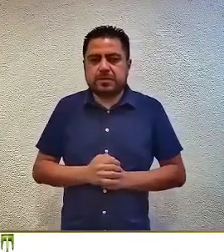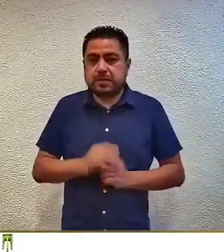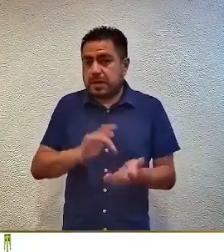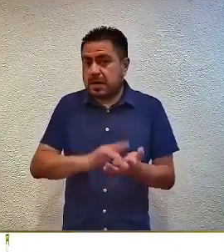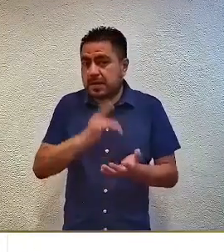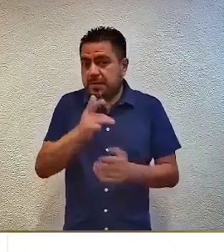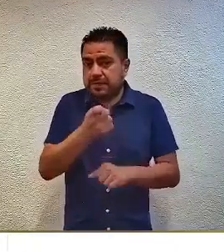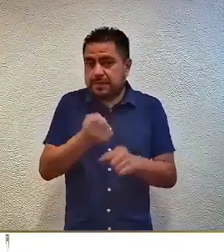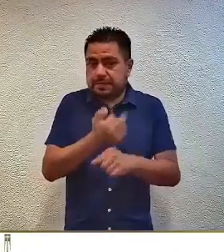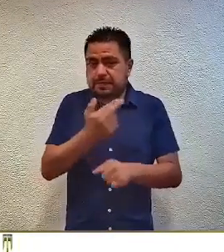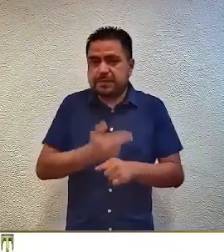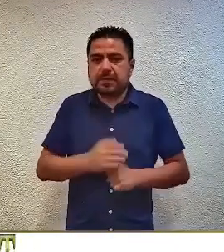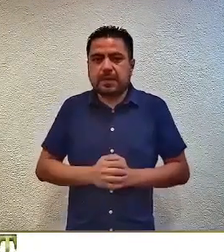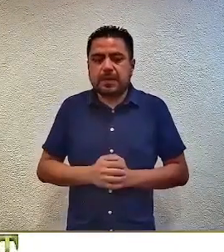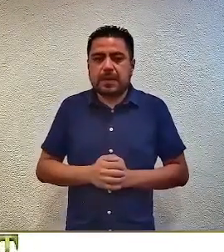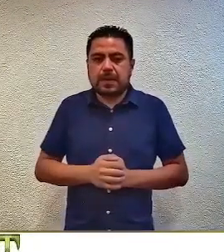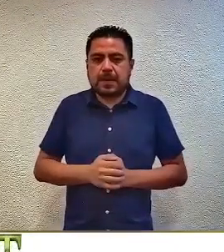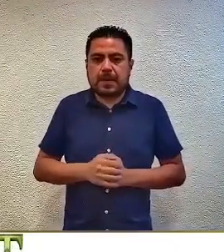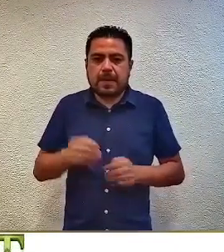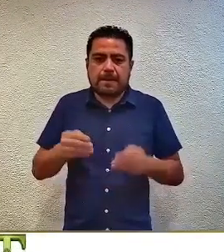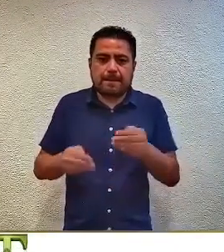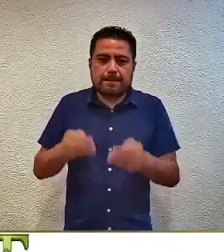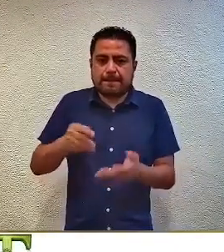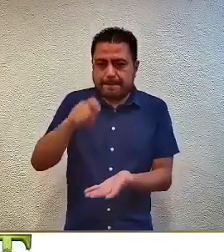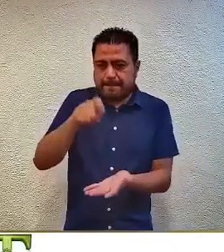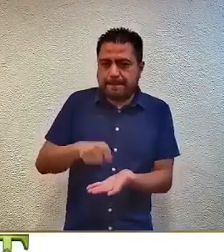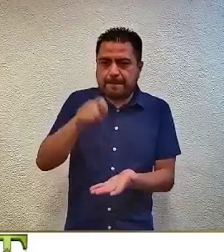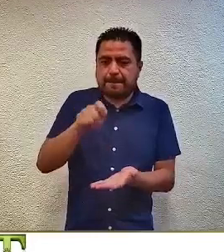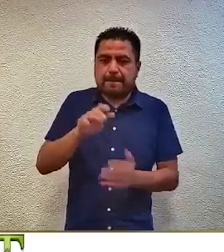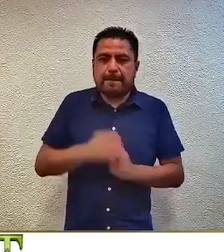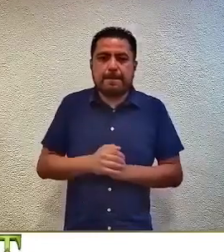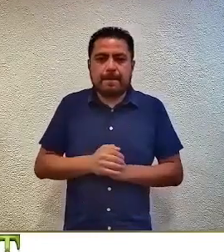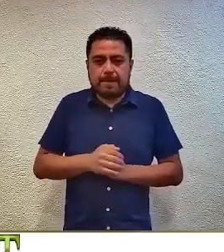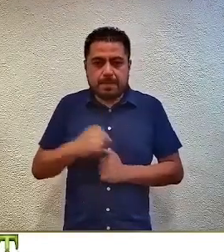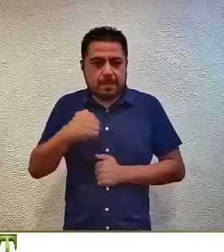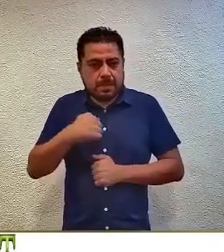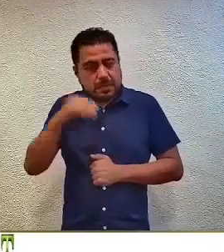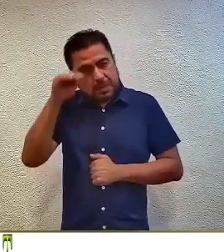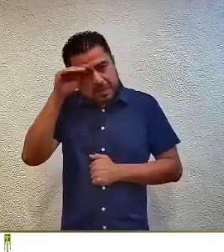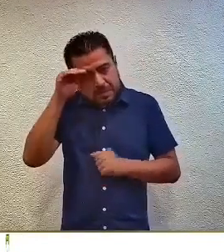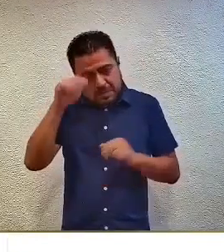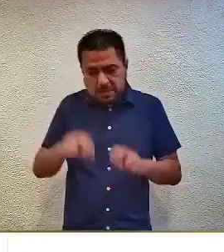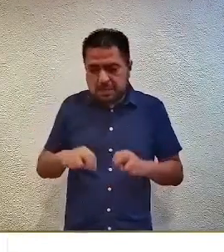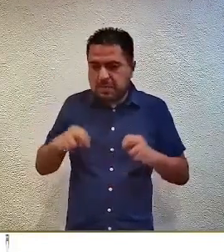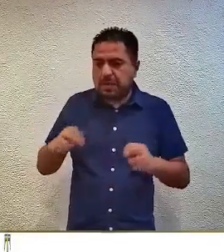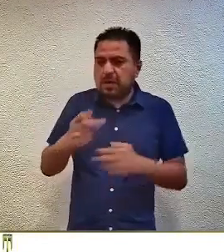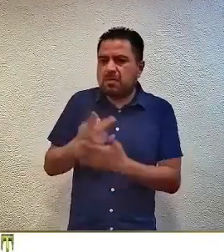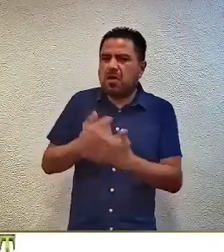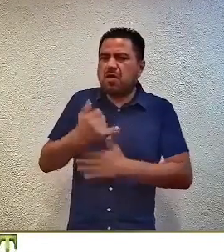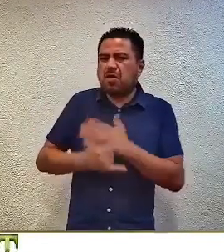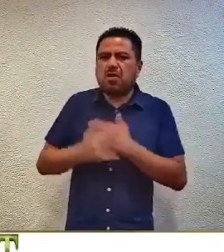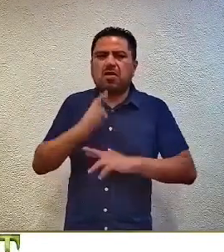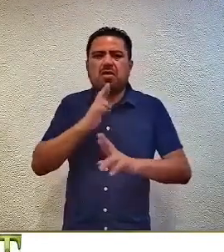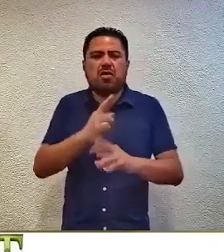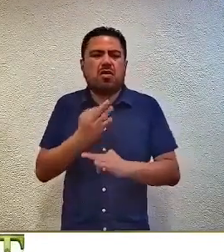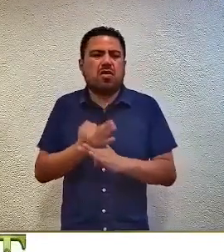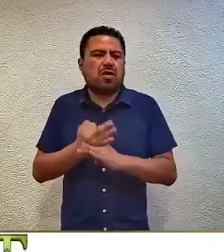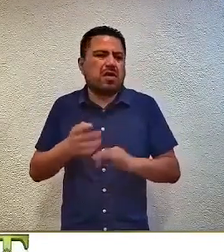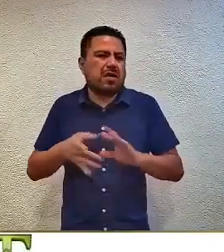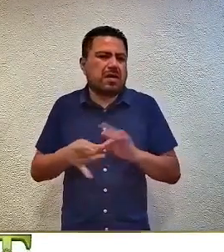Gracias, secretario. Magistradas, magistrado, está en nuestra consideración el proyecto de resolución del que se ha dado